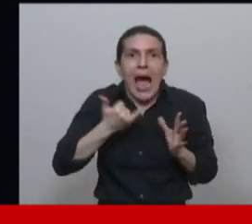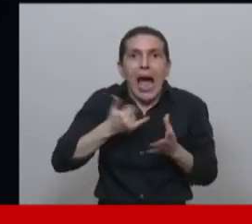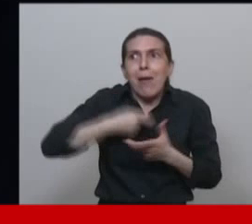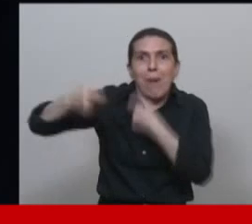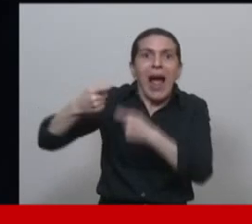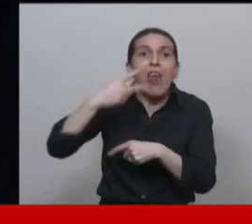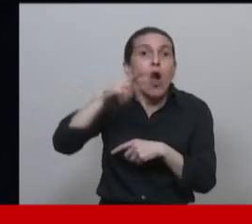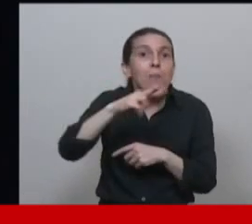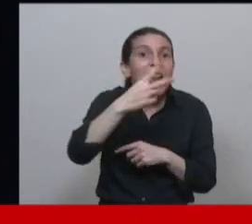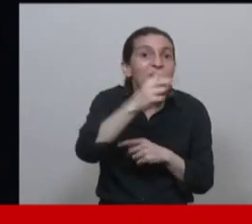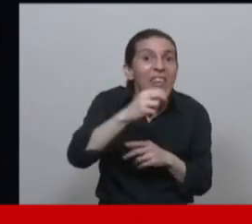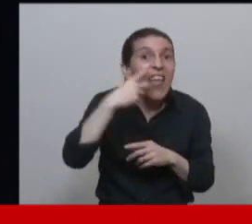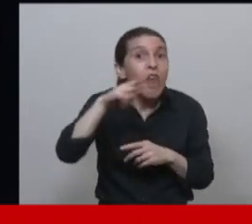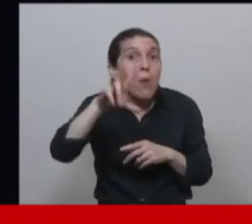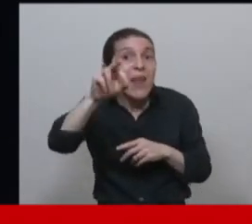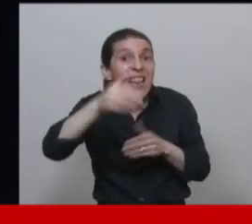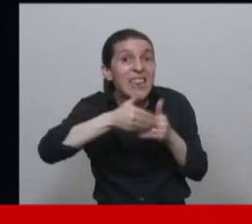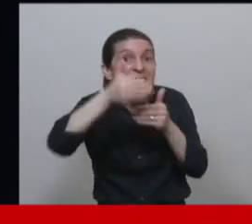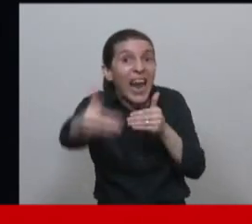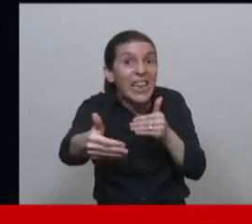2020-2030, el alivio será de